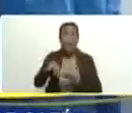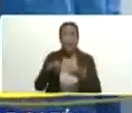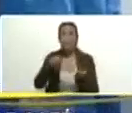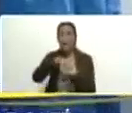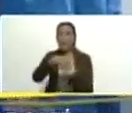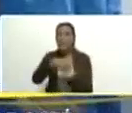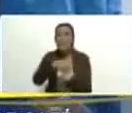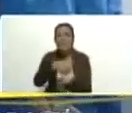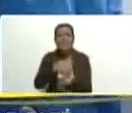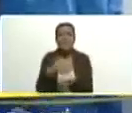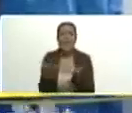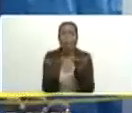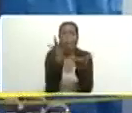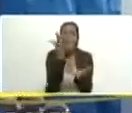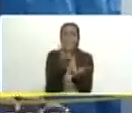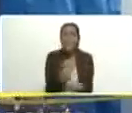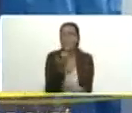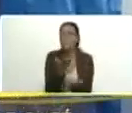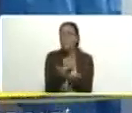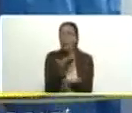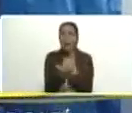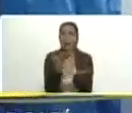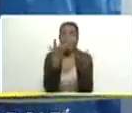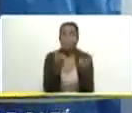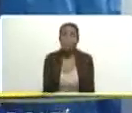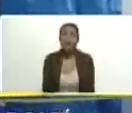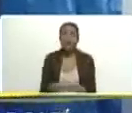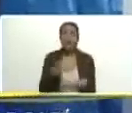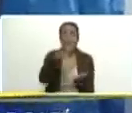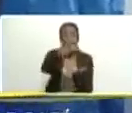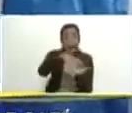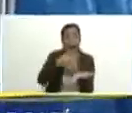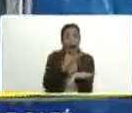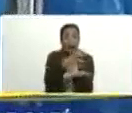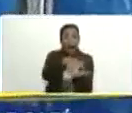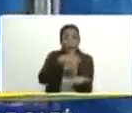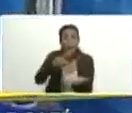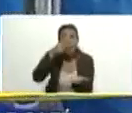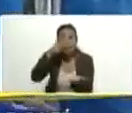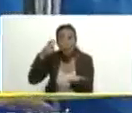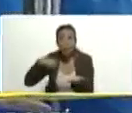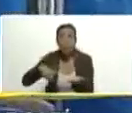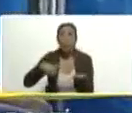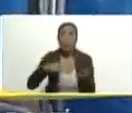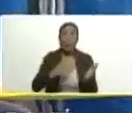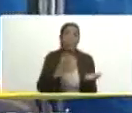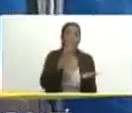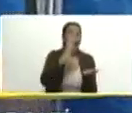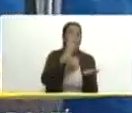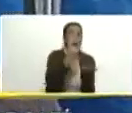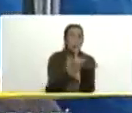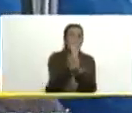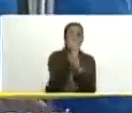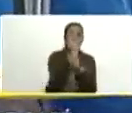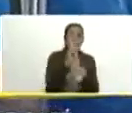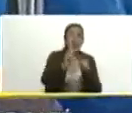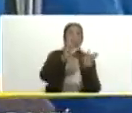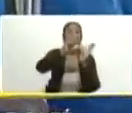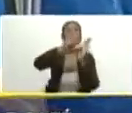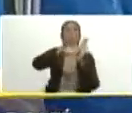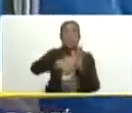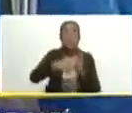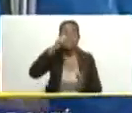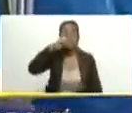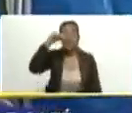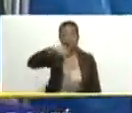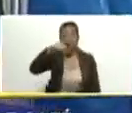de humedad. Había muchos problemas que se notaba desde el campo en lo que era la post cosecha. Y se nota que para este